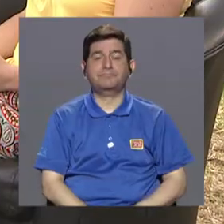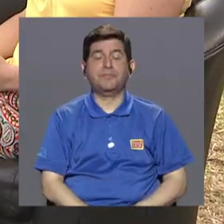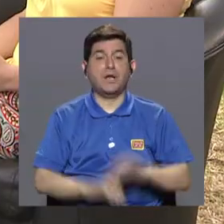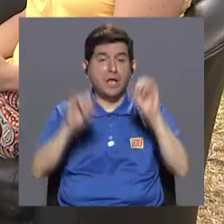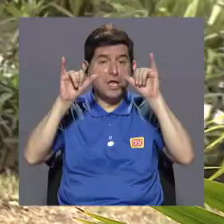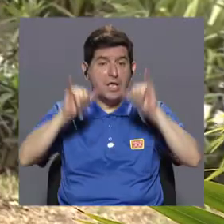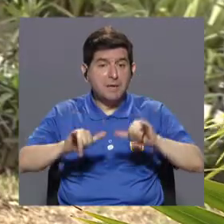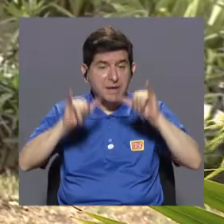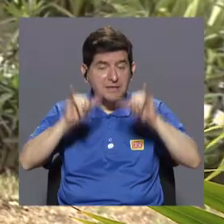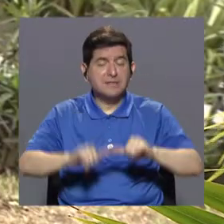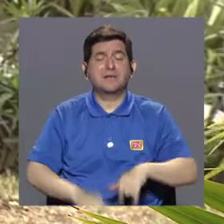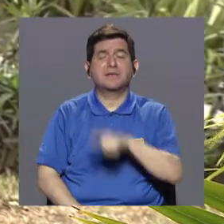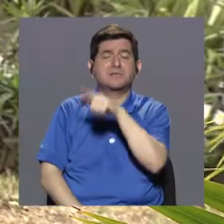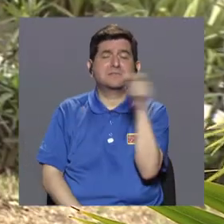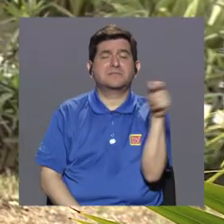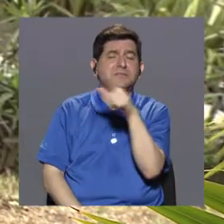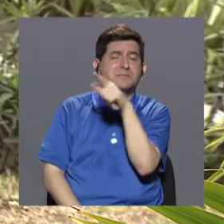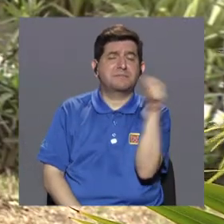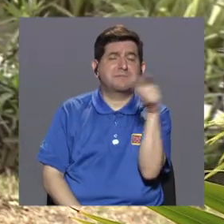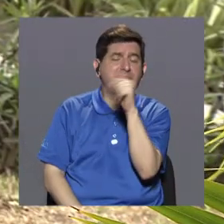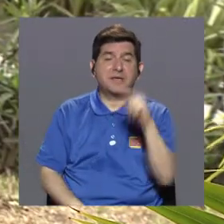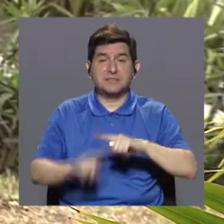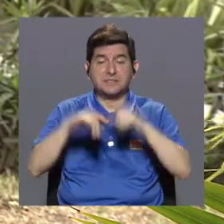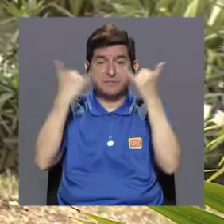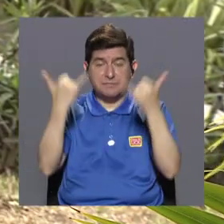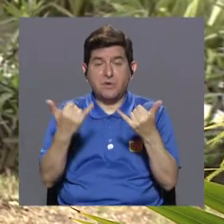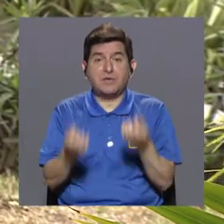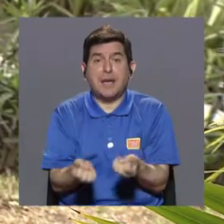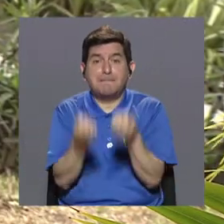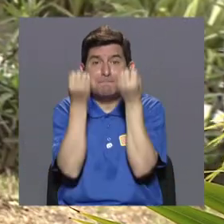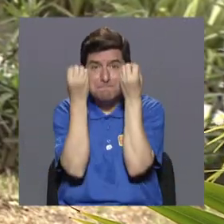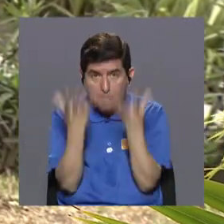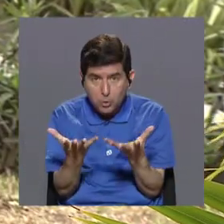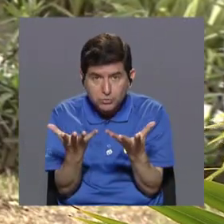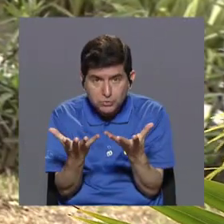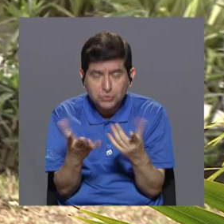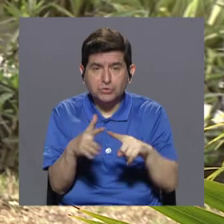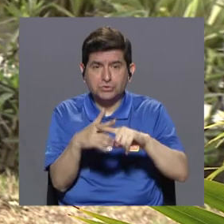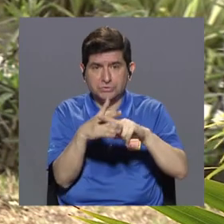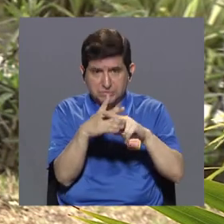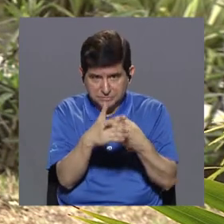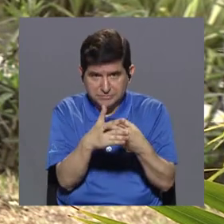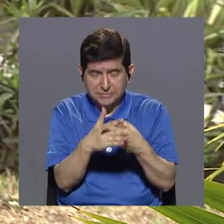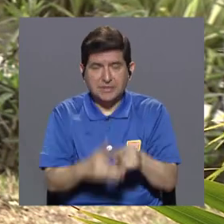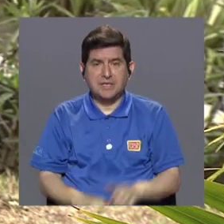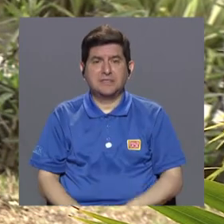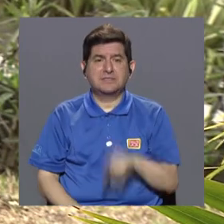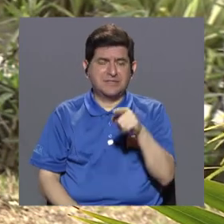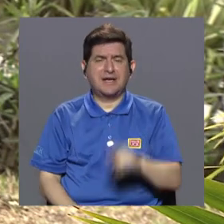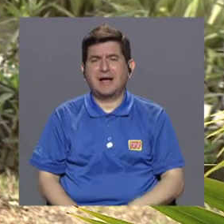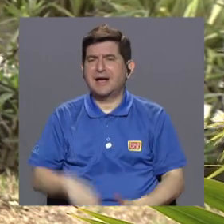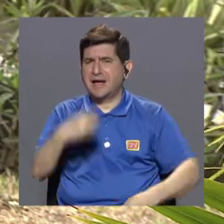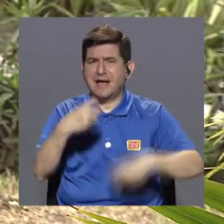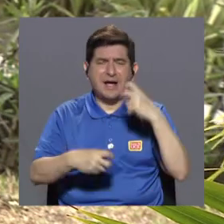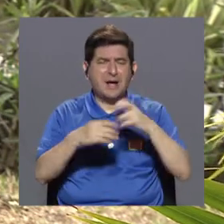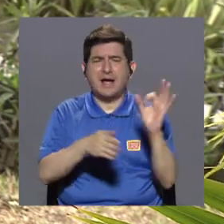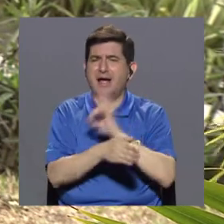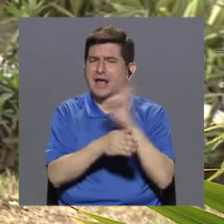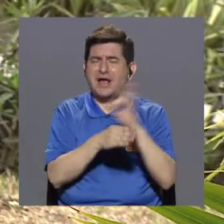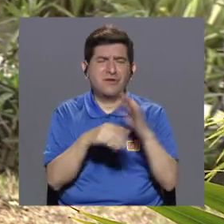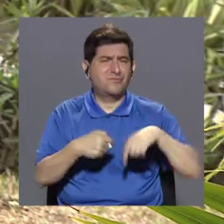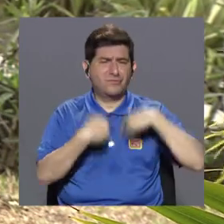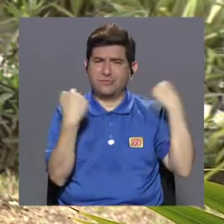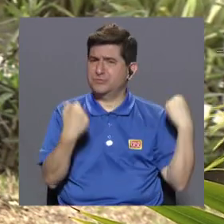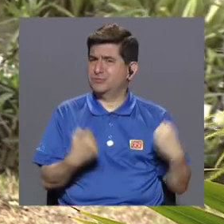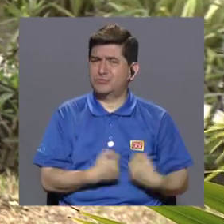meses, ¿verdad? Lo que pasa es que cuando ya son muchos, comienzan a dificultar el funcionamiento del corazón. Entonces